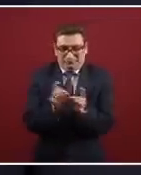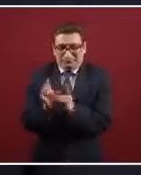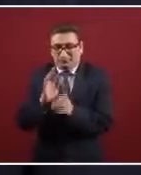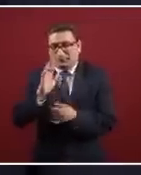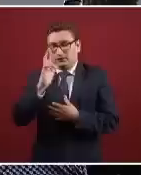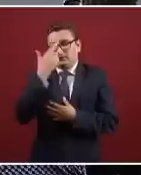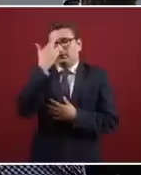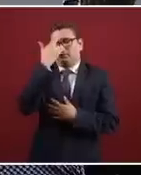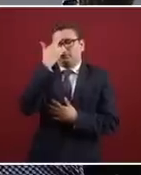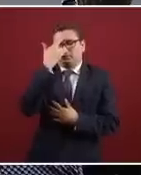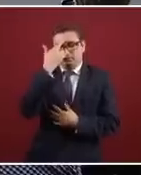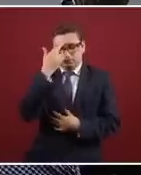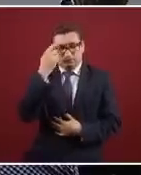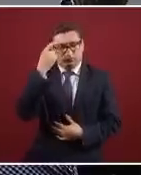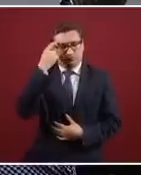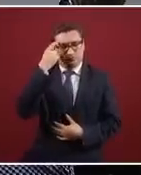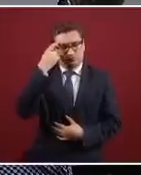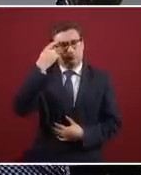para